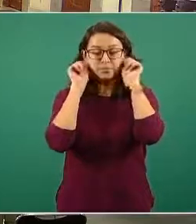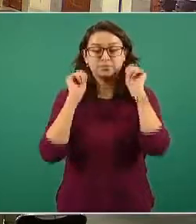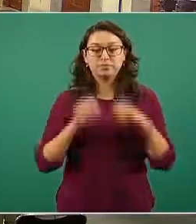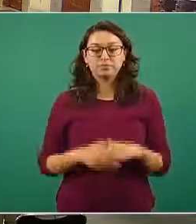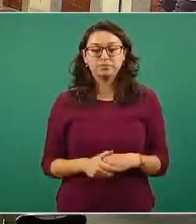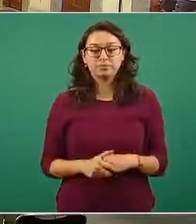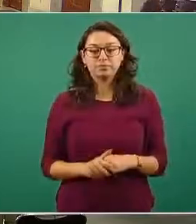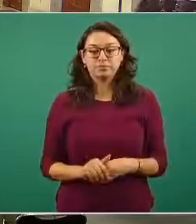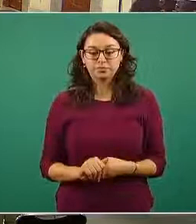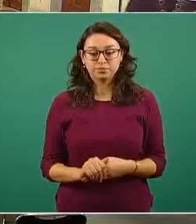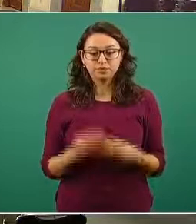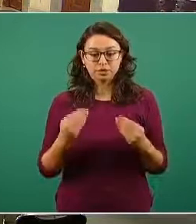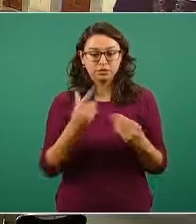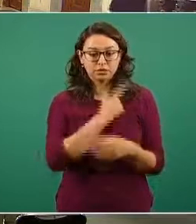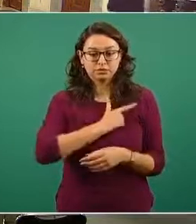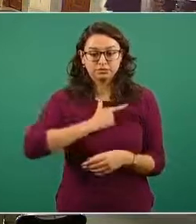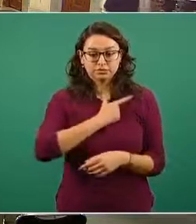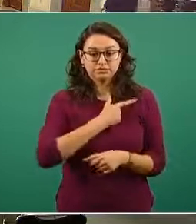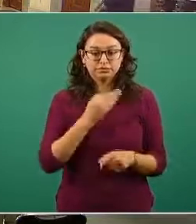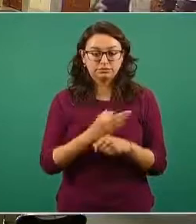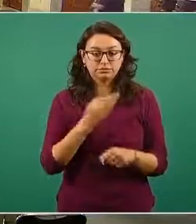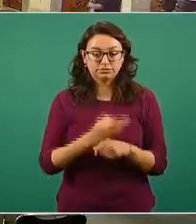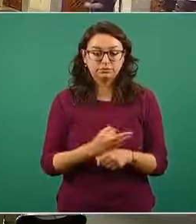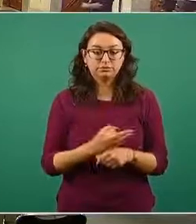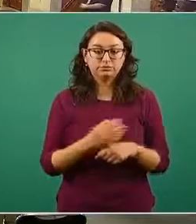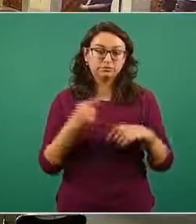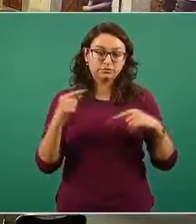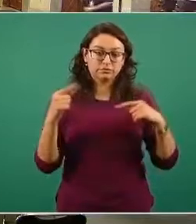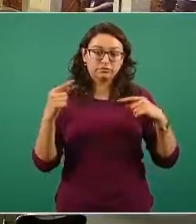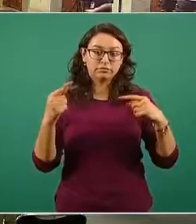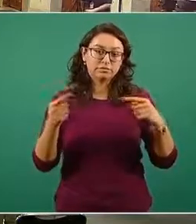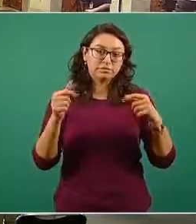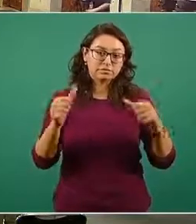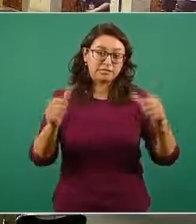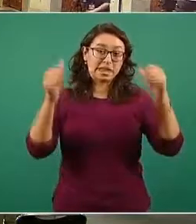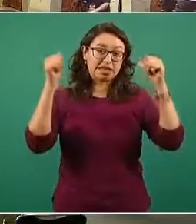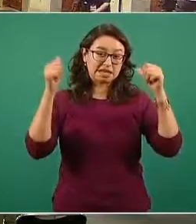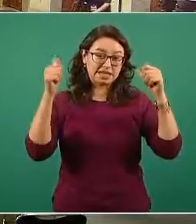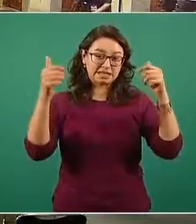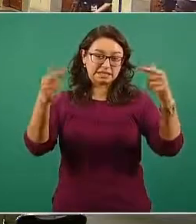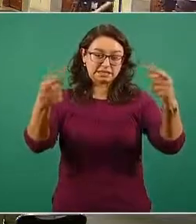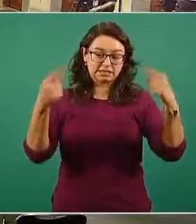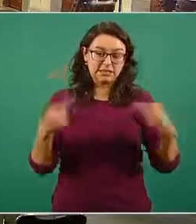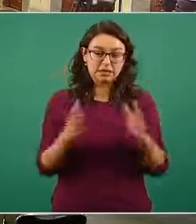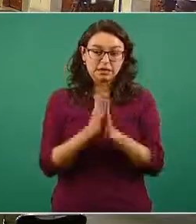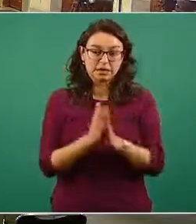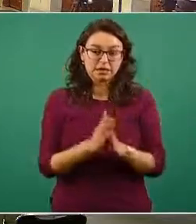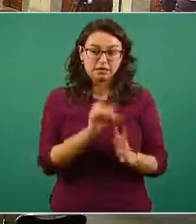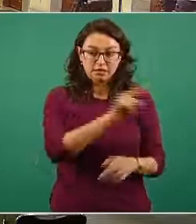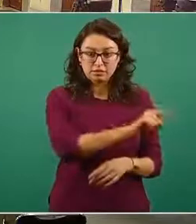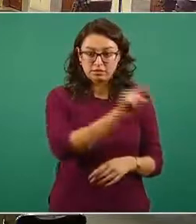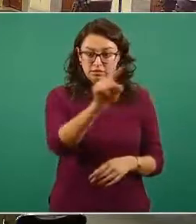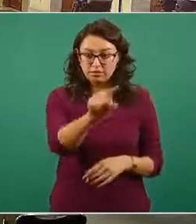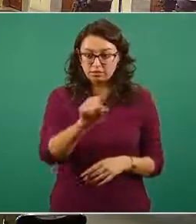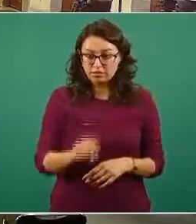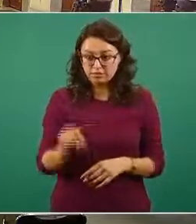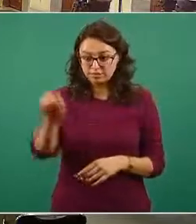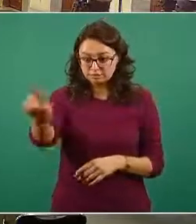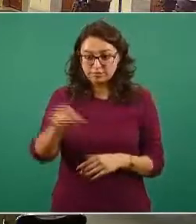el día de hoy pues vamos a empezar de la parte posterior hacia adelante. Por favor, usted y usted también,